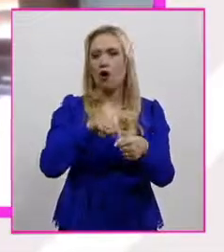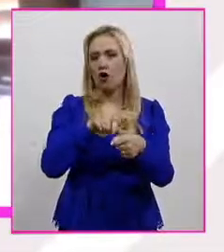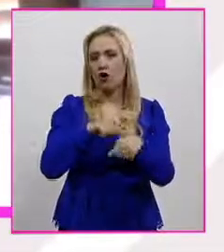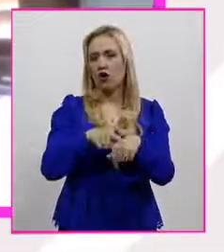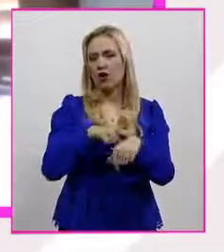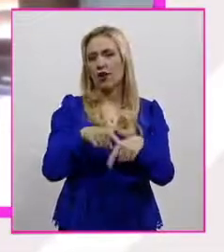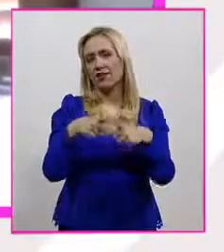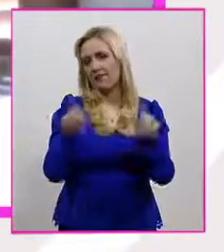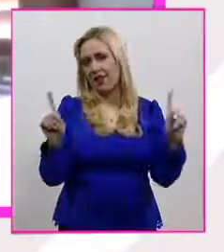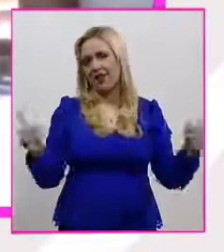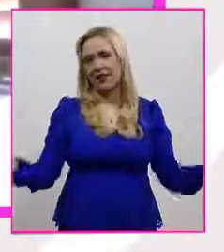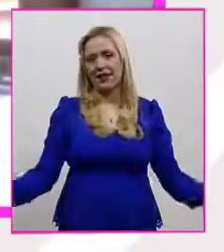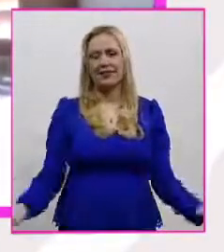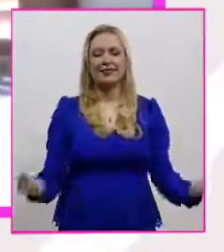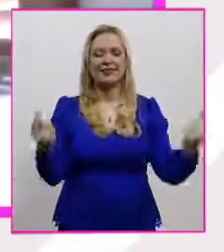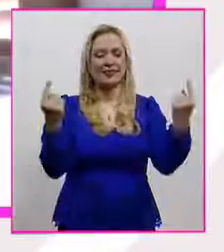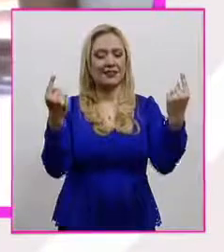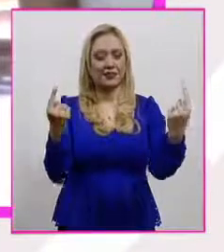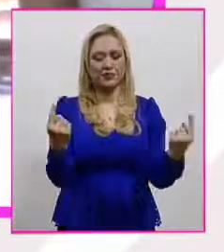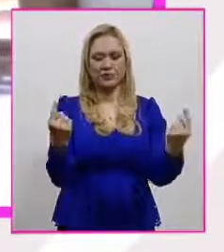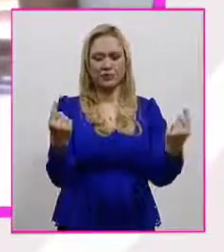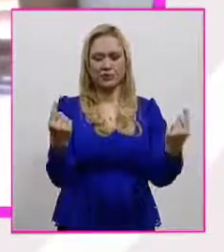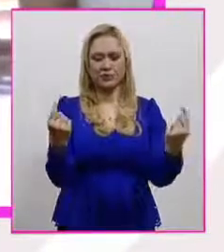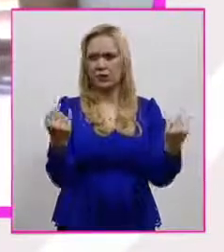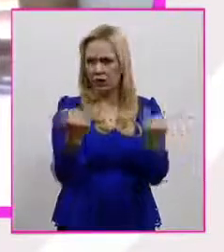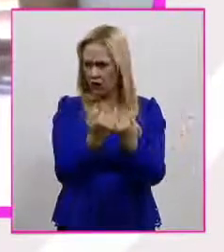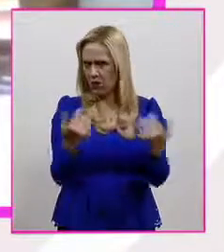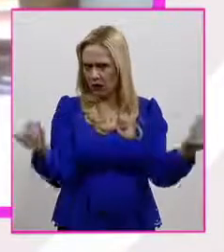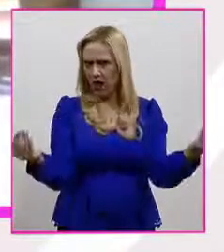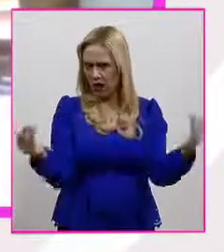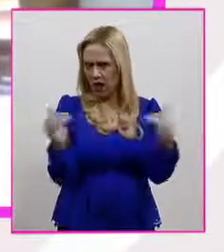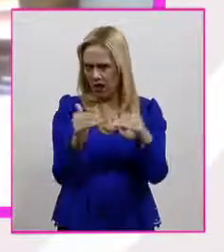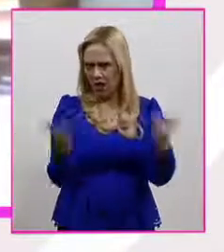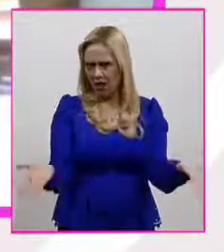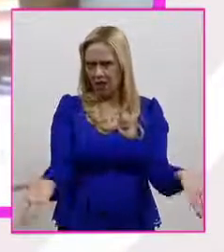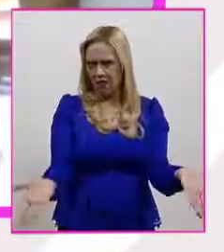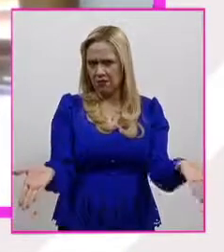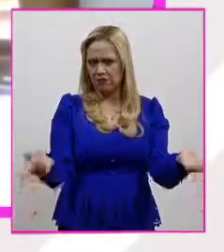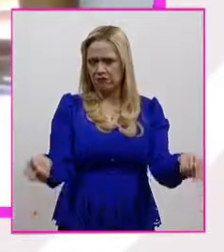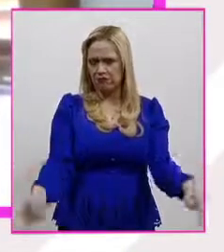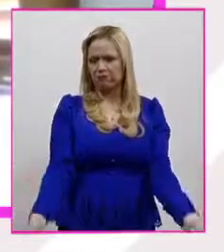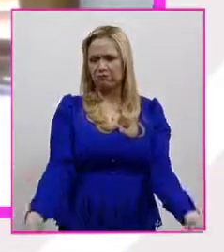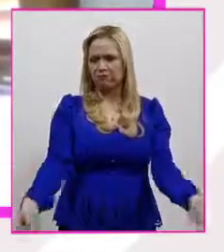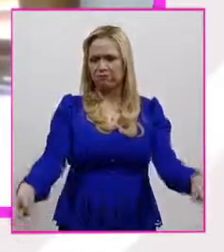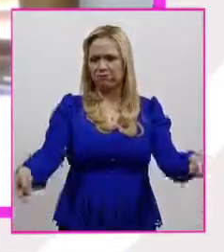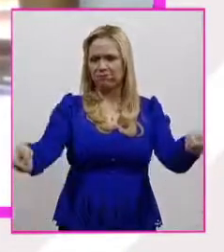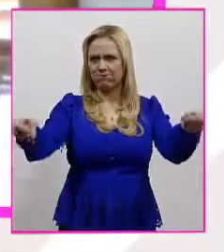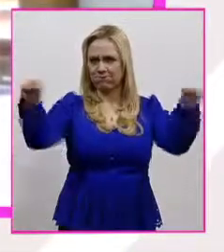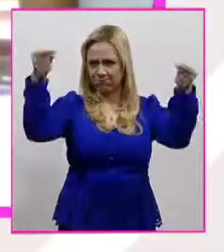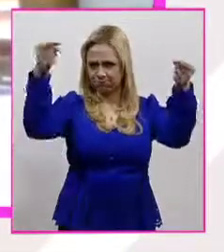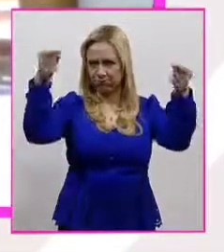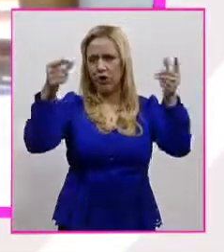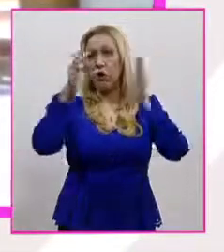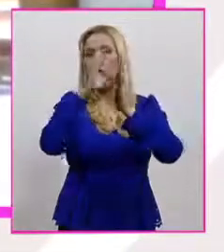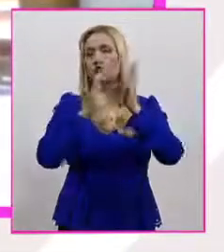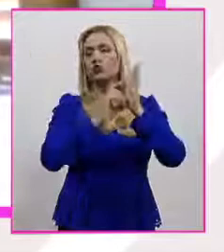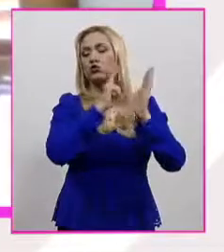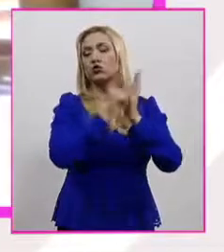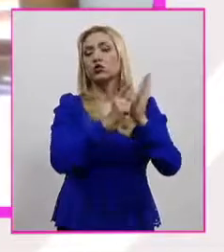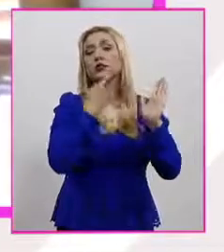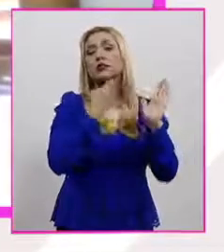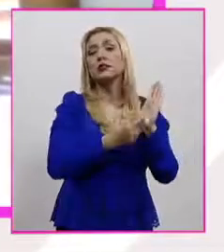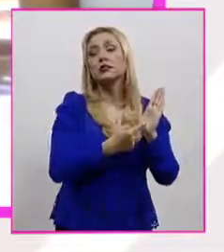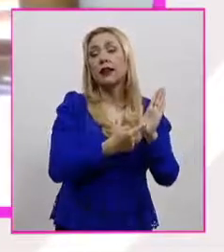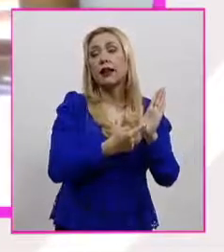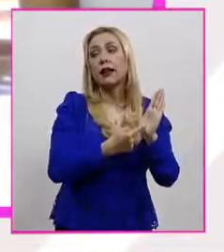en teoría tendrían las mismas posibilidades de desarrollarse, ¿no? Nuestra constitución establece que no